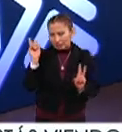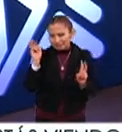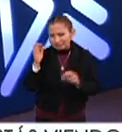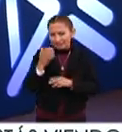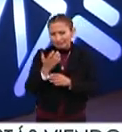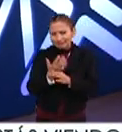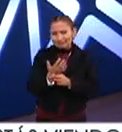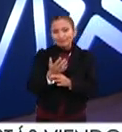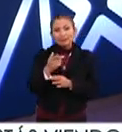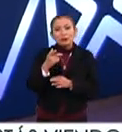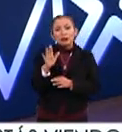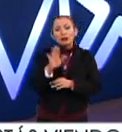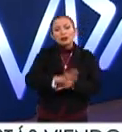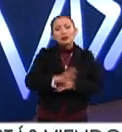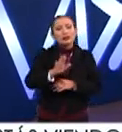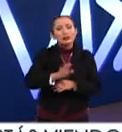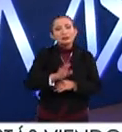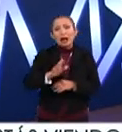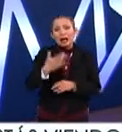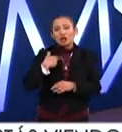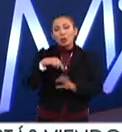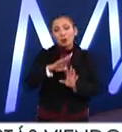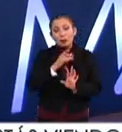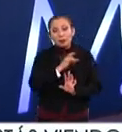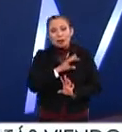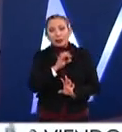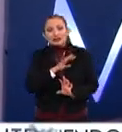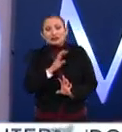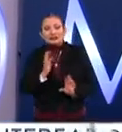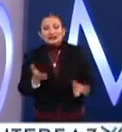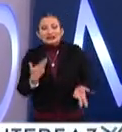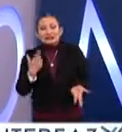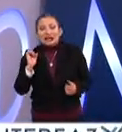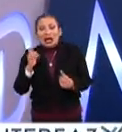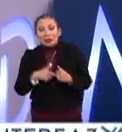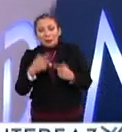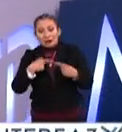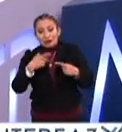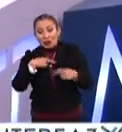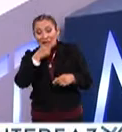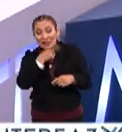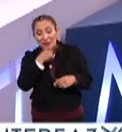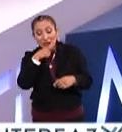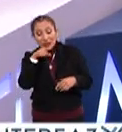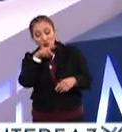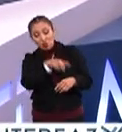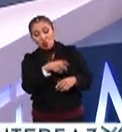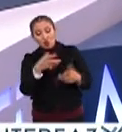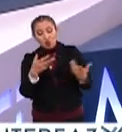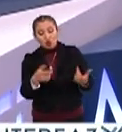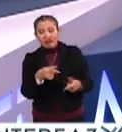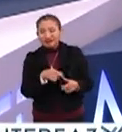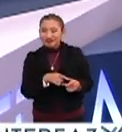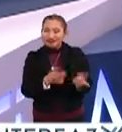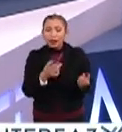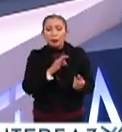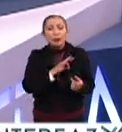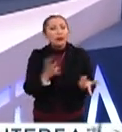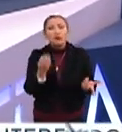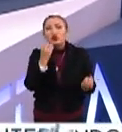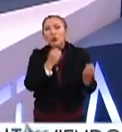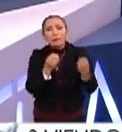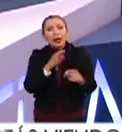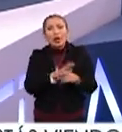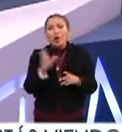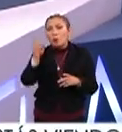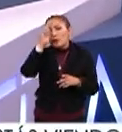menciona, parece que da mucho miedo, ¿no? Cuando tenemos un paciente con diabetes, pues, ¿qué podemos comer,